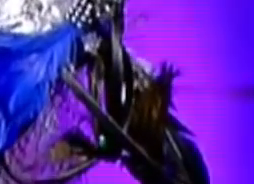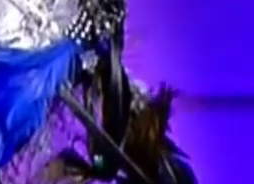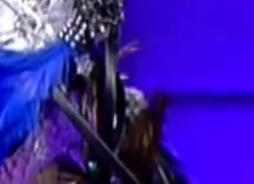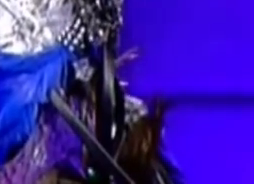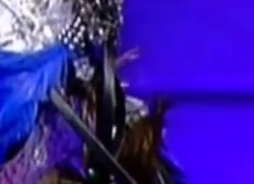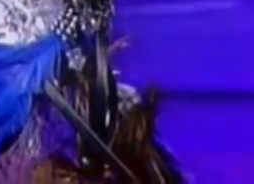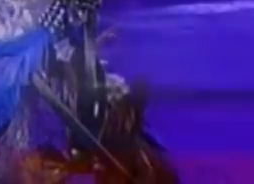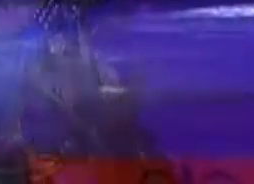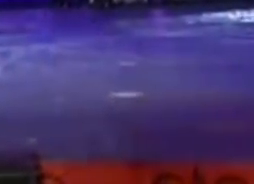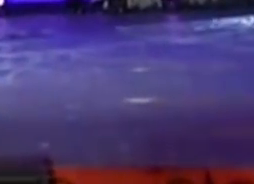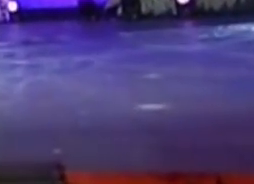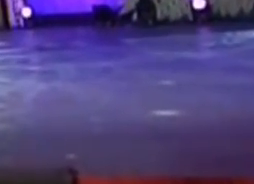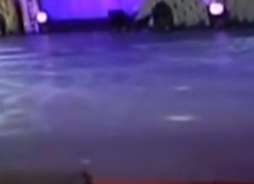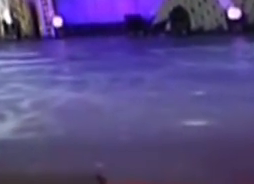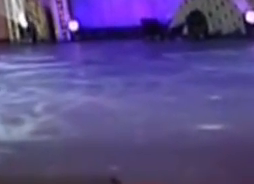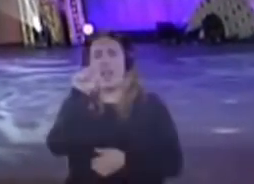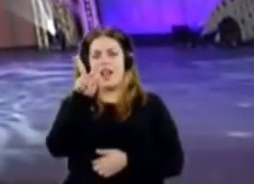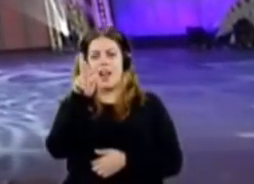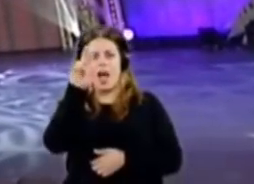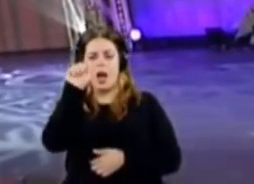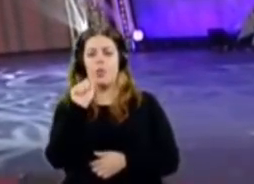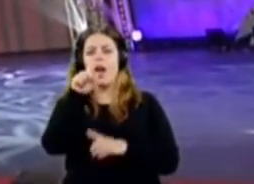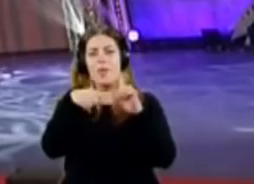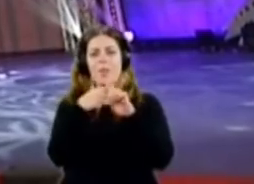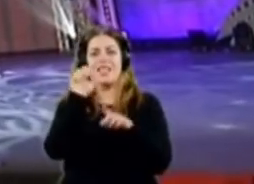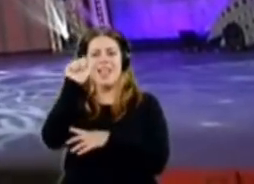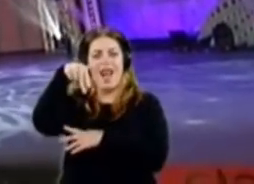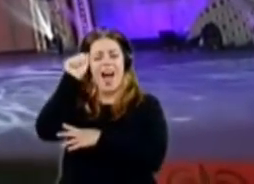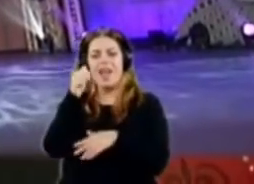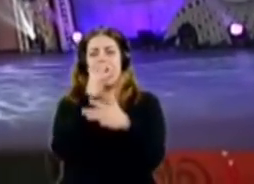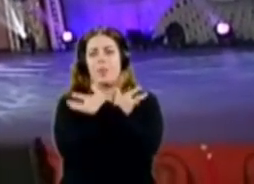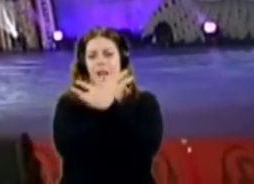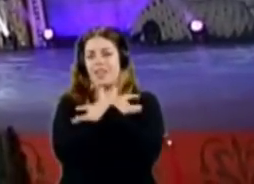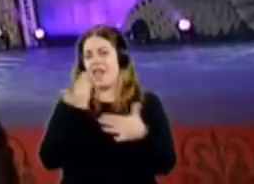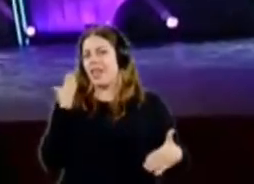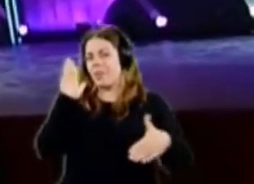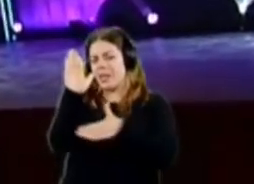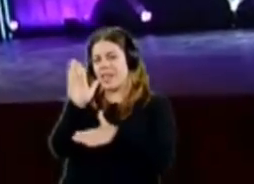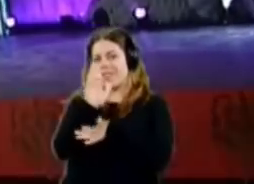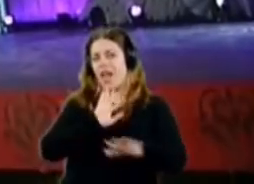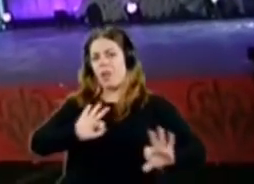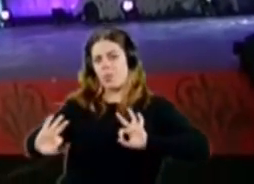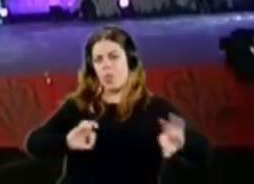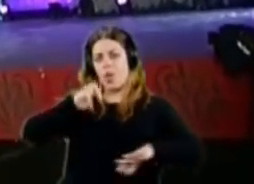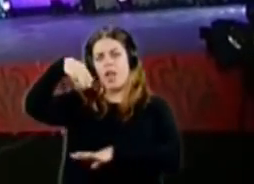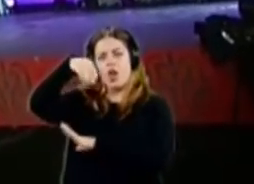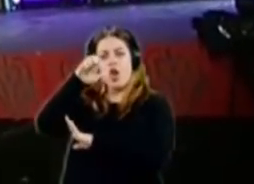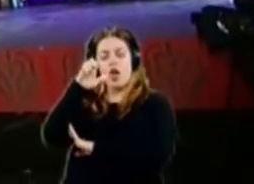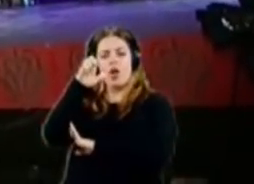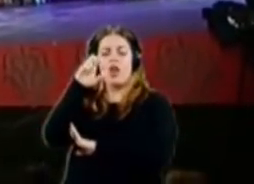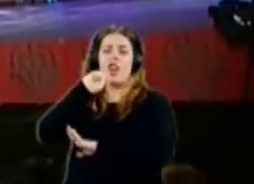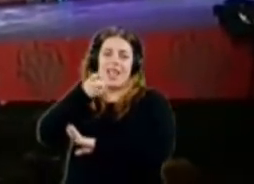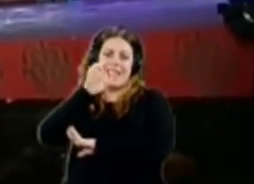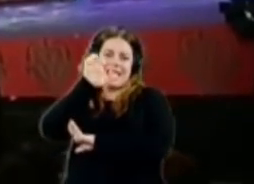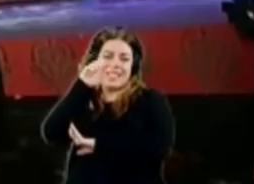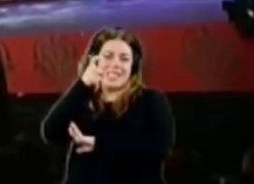Aplauso a Laura Velilla Ayuso y a Ana María García Núñez, que nos presentan a esta modelo, Xenia Hernández, y ese sueño.